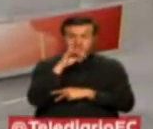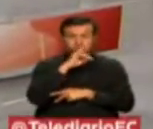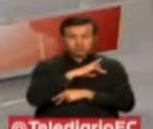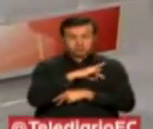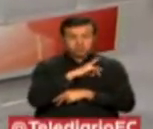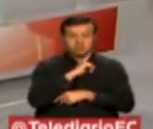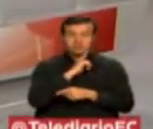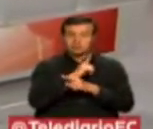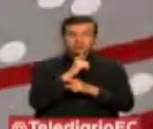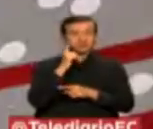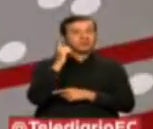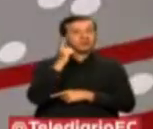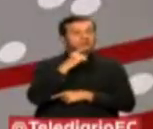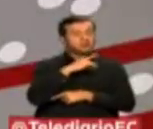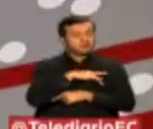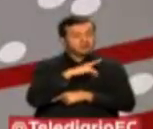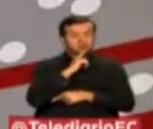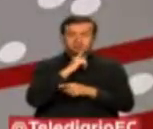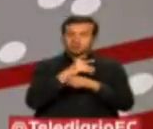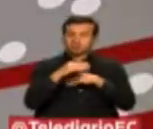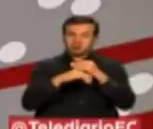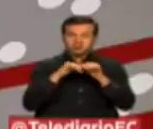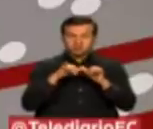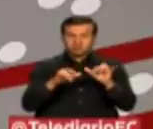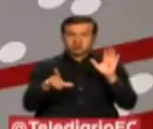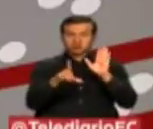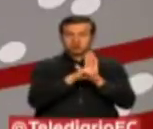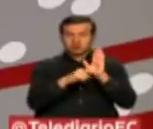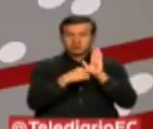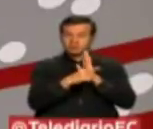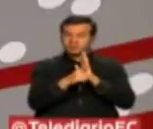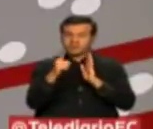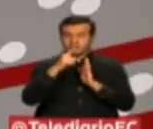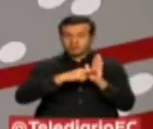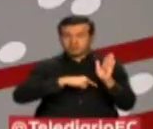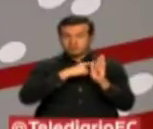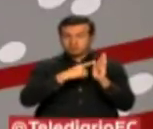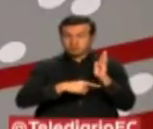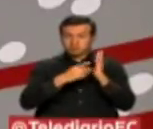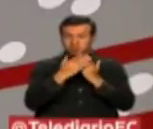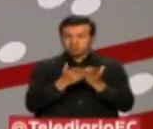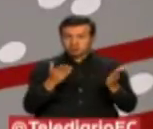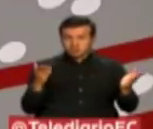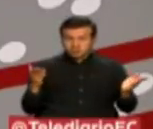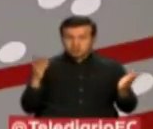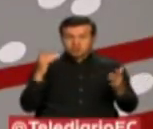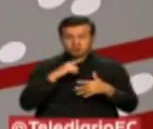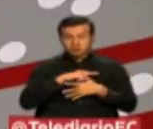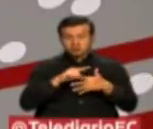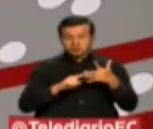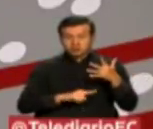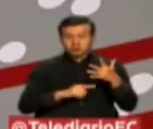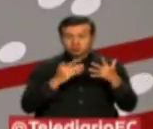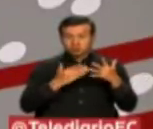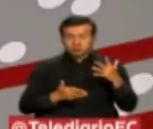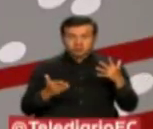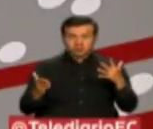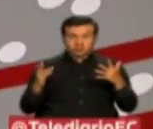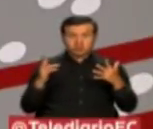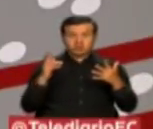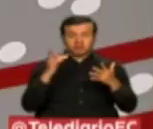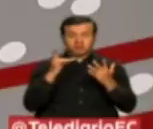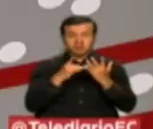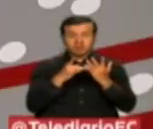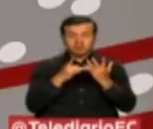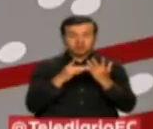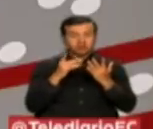tenido una postura muy, muy interesante. Avanzó en legislación de prohibición de varios usos de plástico